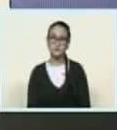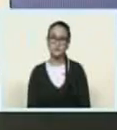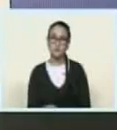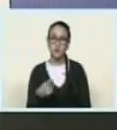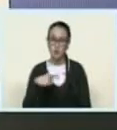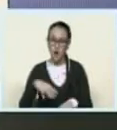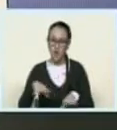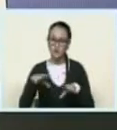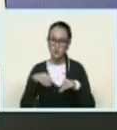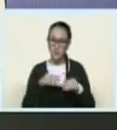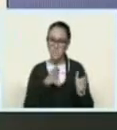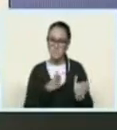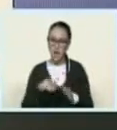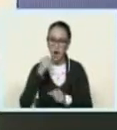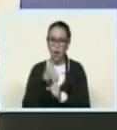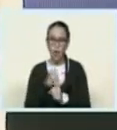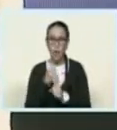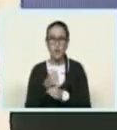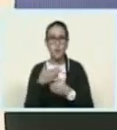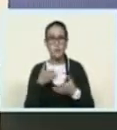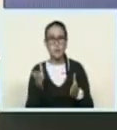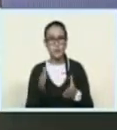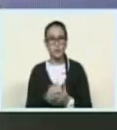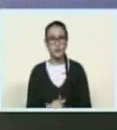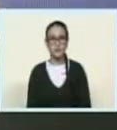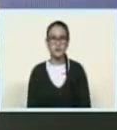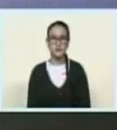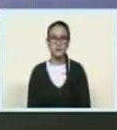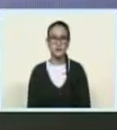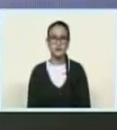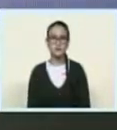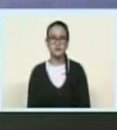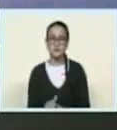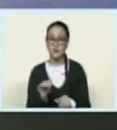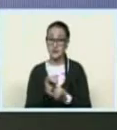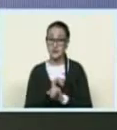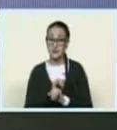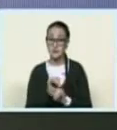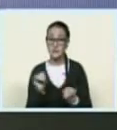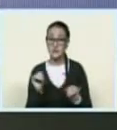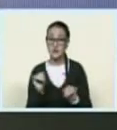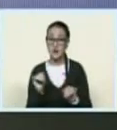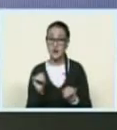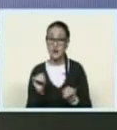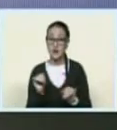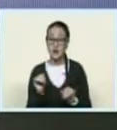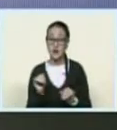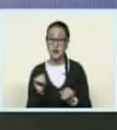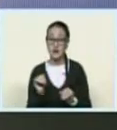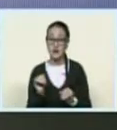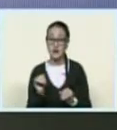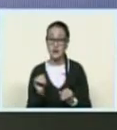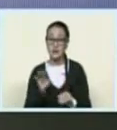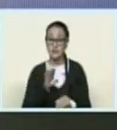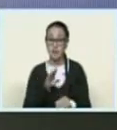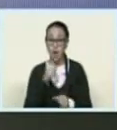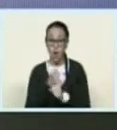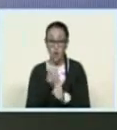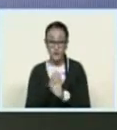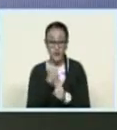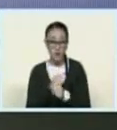asumamos un plan de obras públicas para culminar las obras fundamentales de